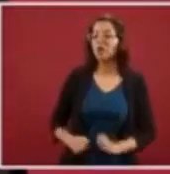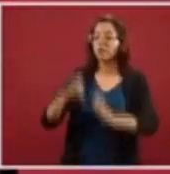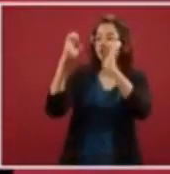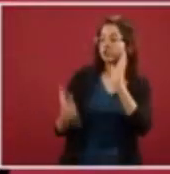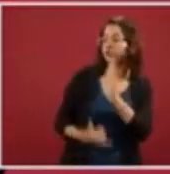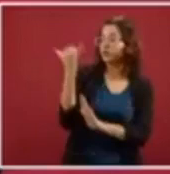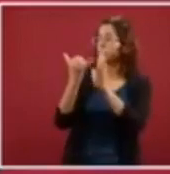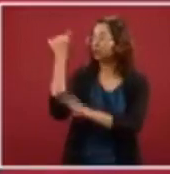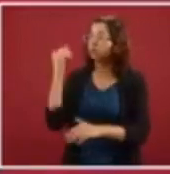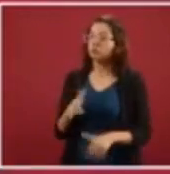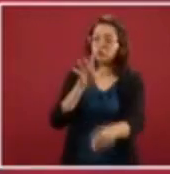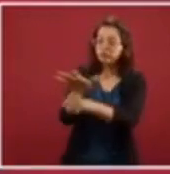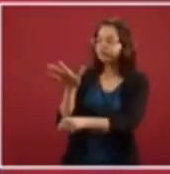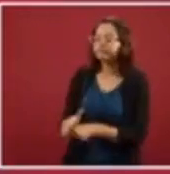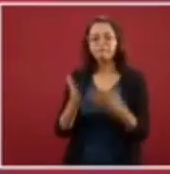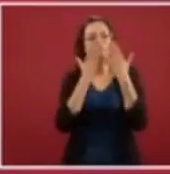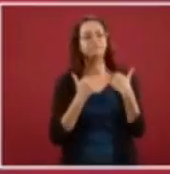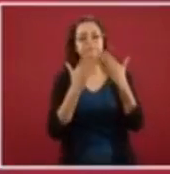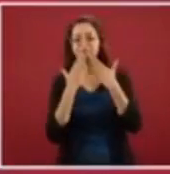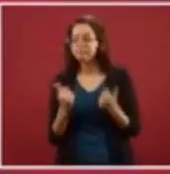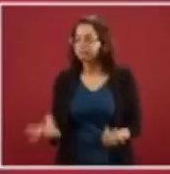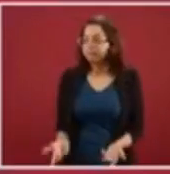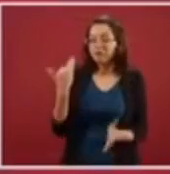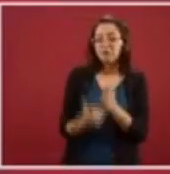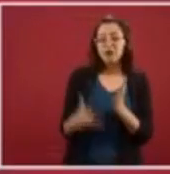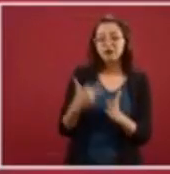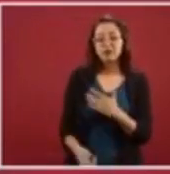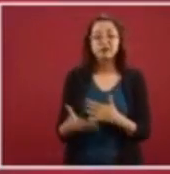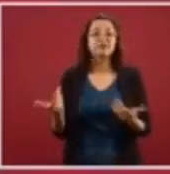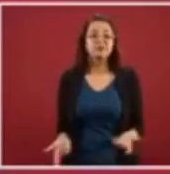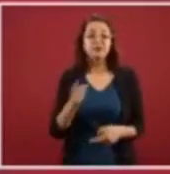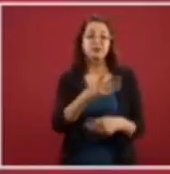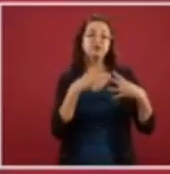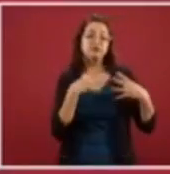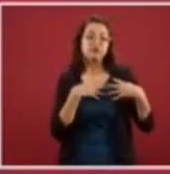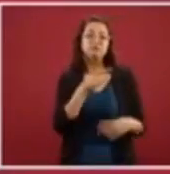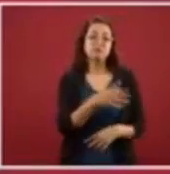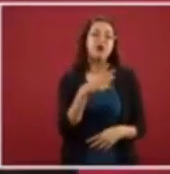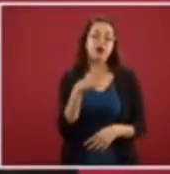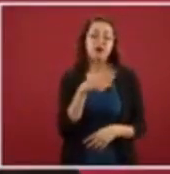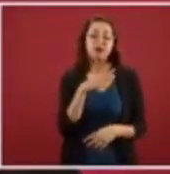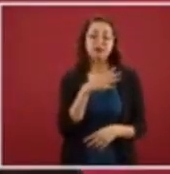suficiente y ellos pueden